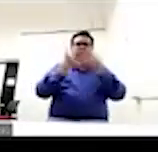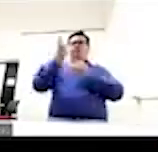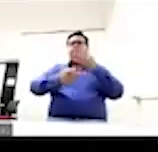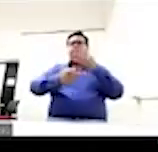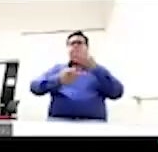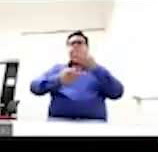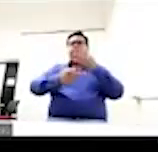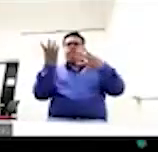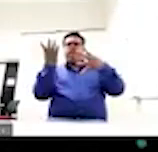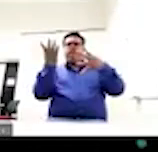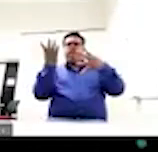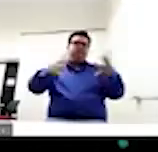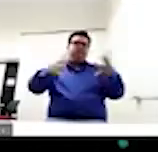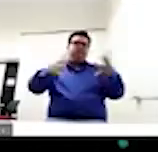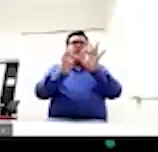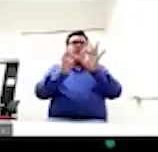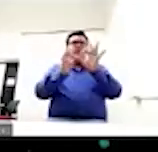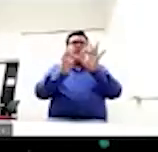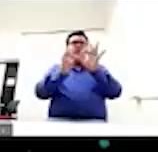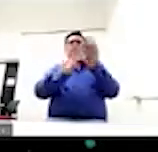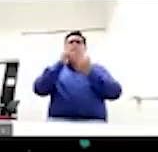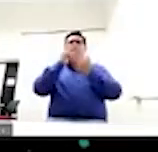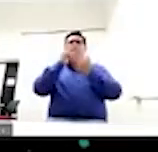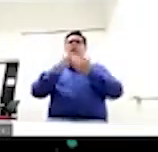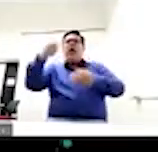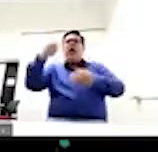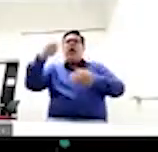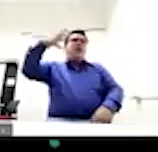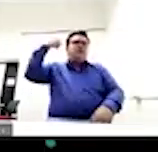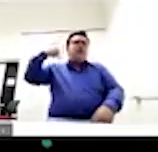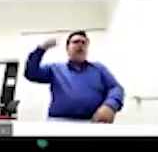un proyecto sobre los mitos indígenas.